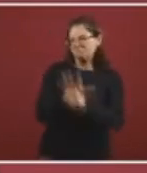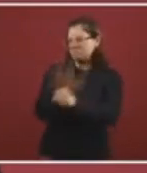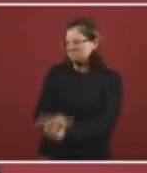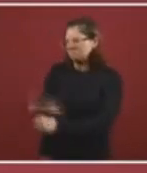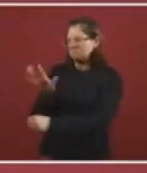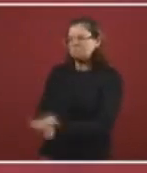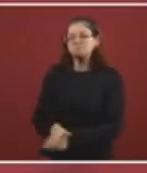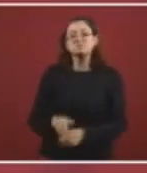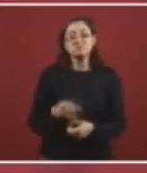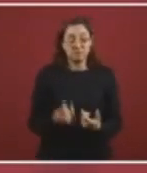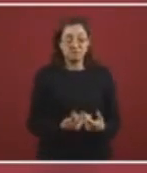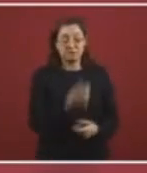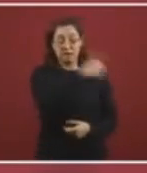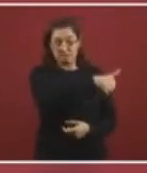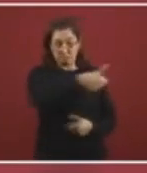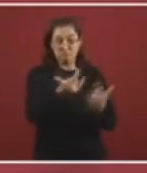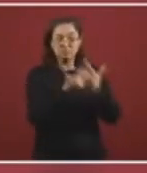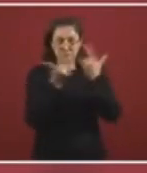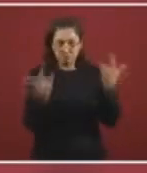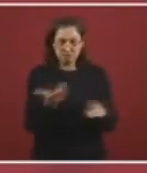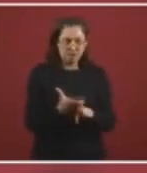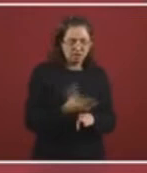Vean la historia de cada uno de ellos.